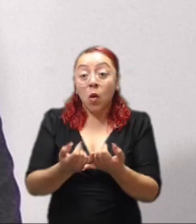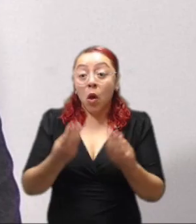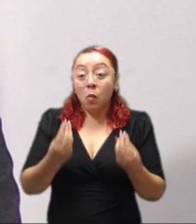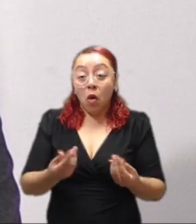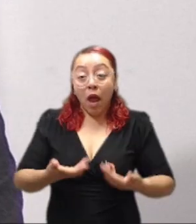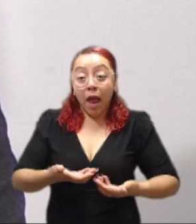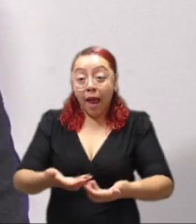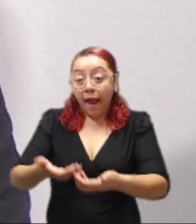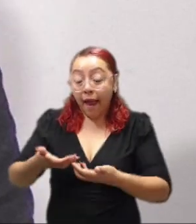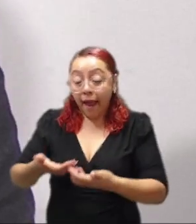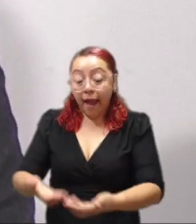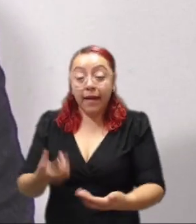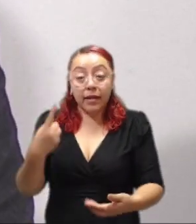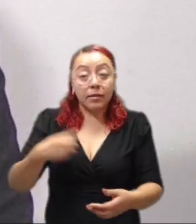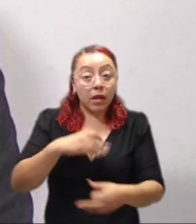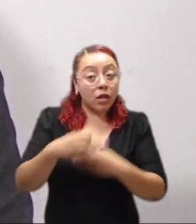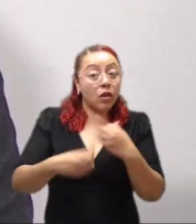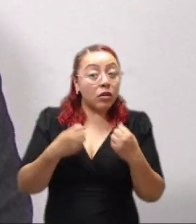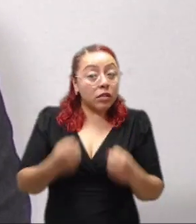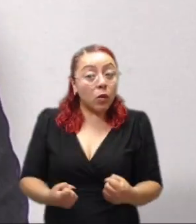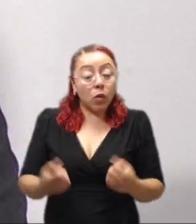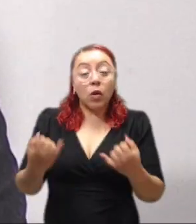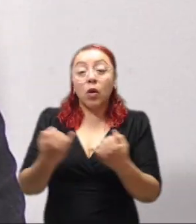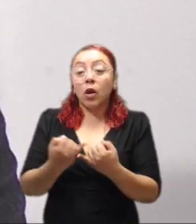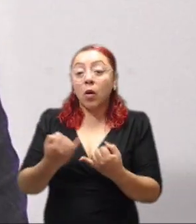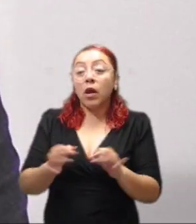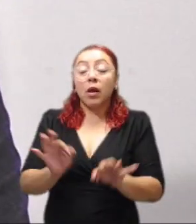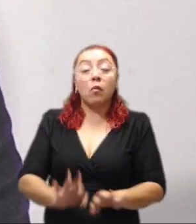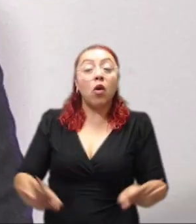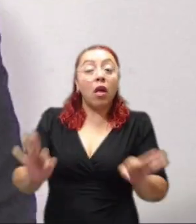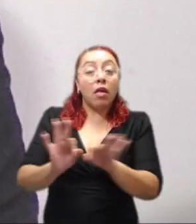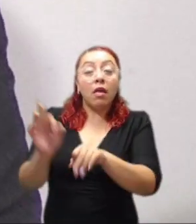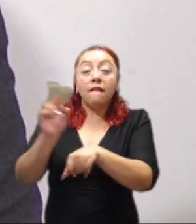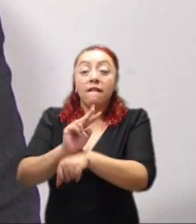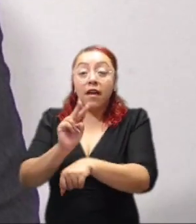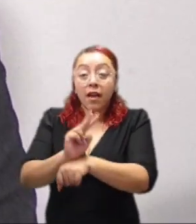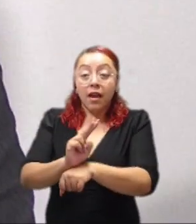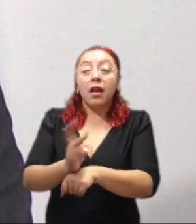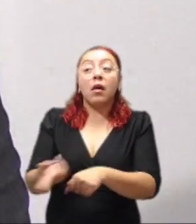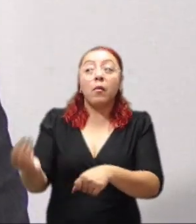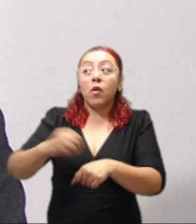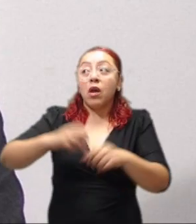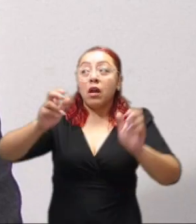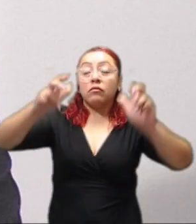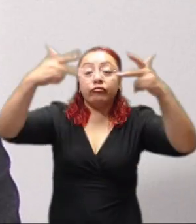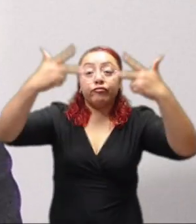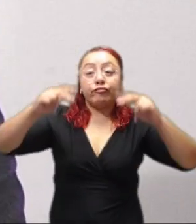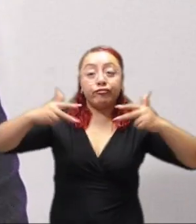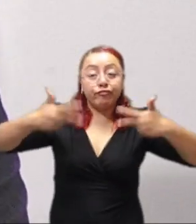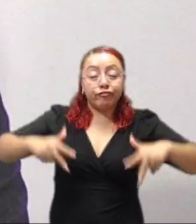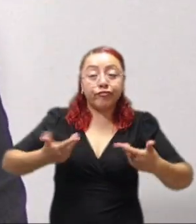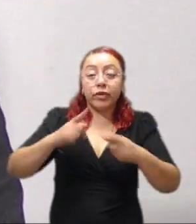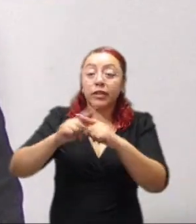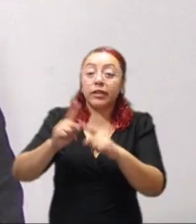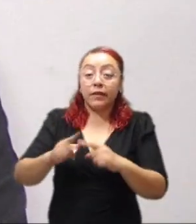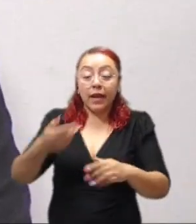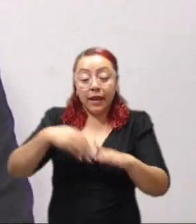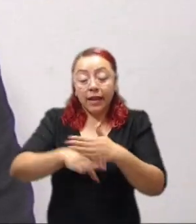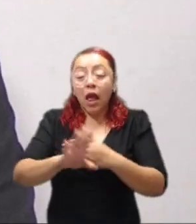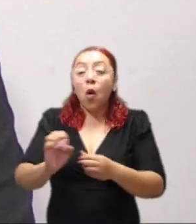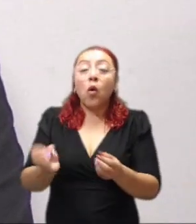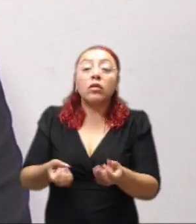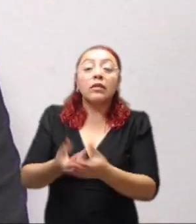acceso seguro para todos también tenemos que apostarle mucho a la vigilancia con videocámaras que estén en las entradas y en las salidas de las